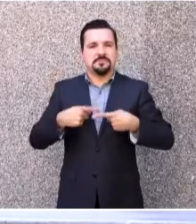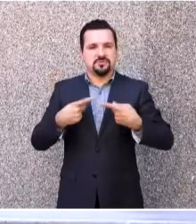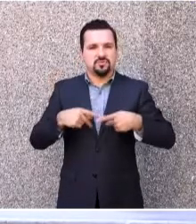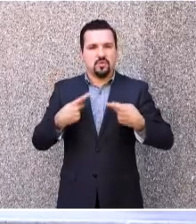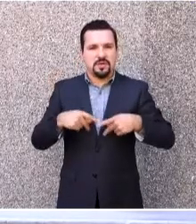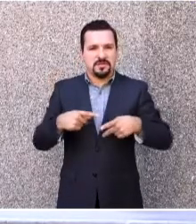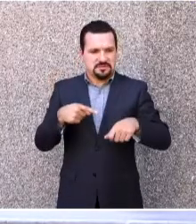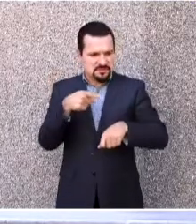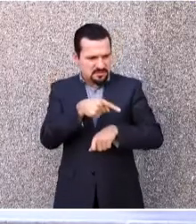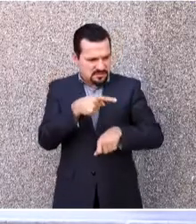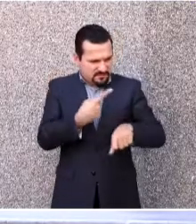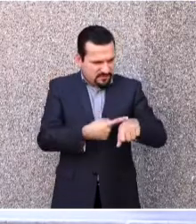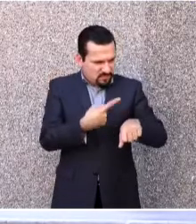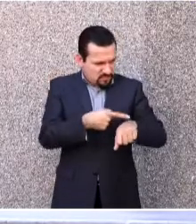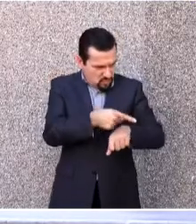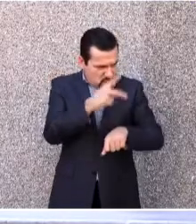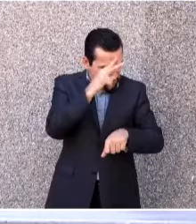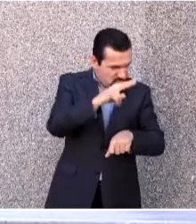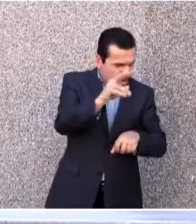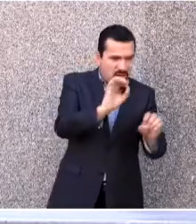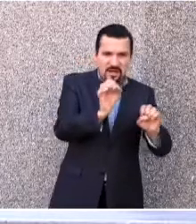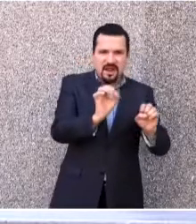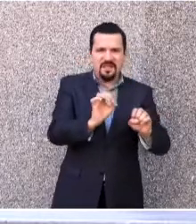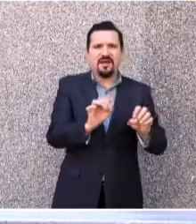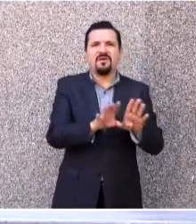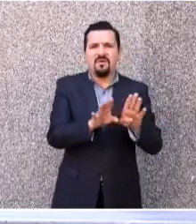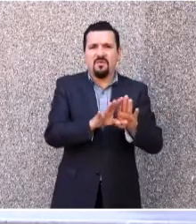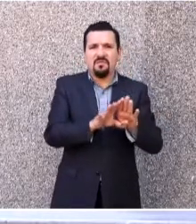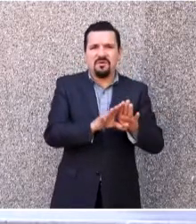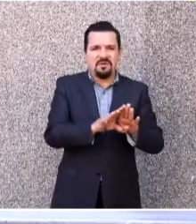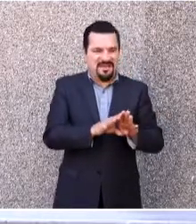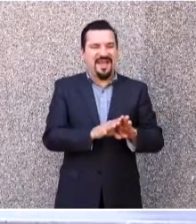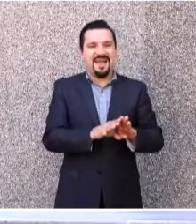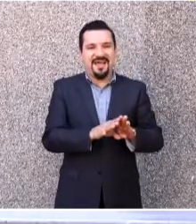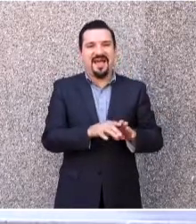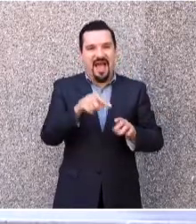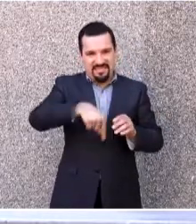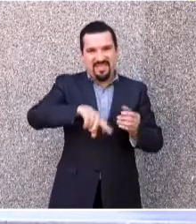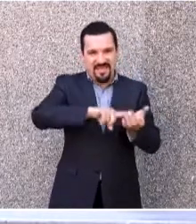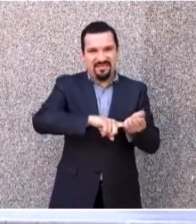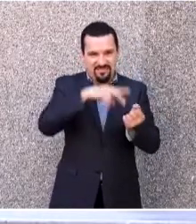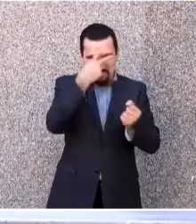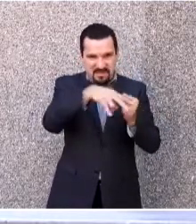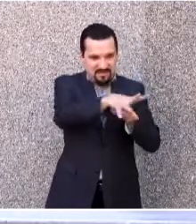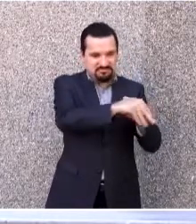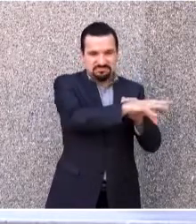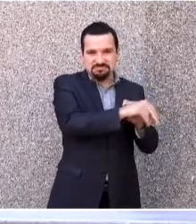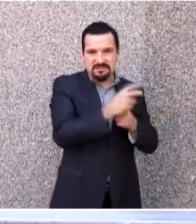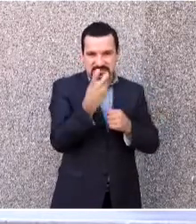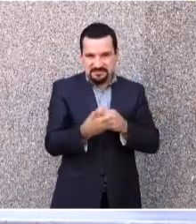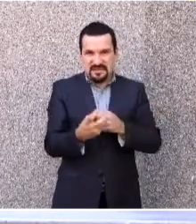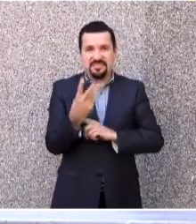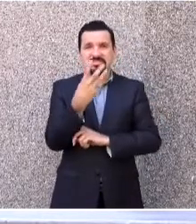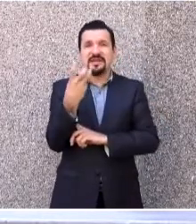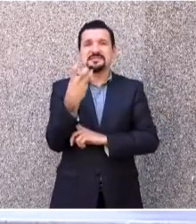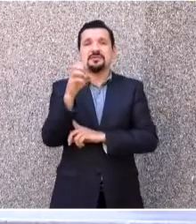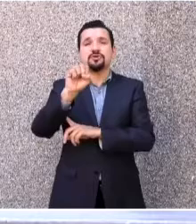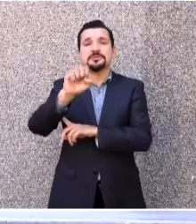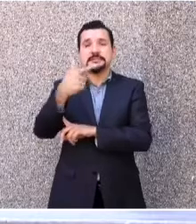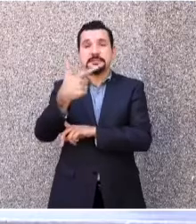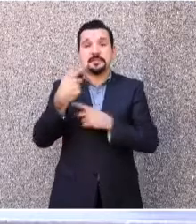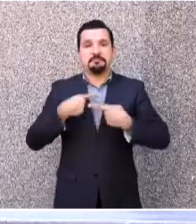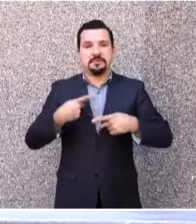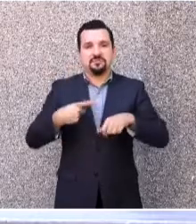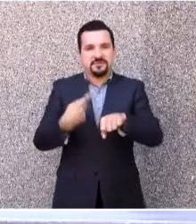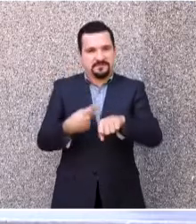de los pacientes que no tienen ningún antecedente de viaje, de los 367 casos que ya hay en el